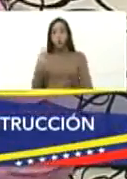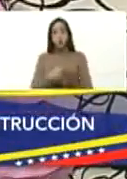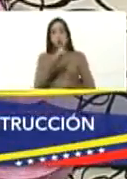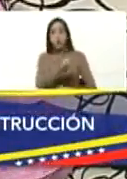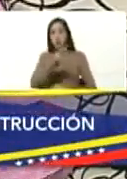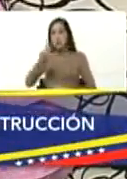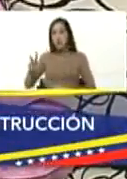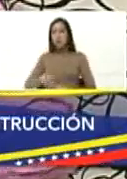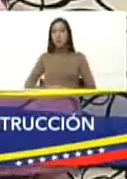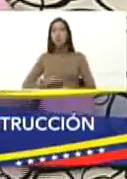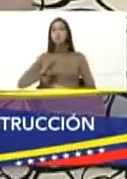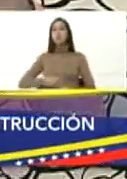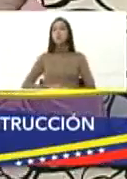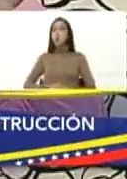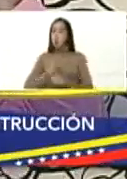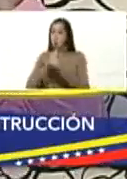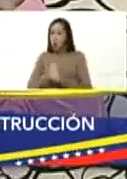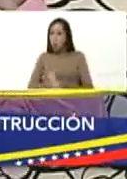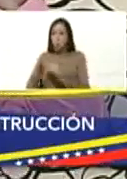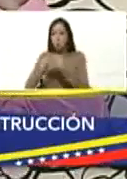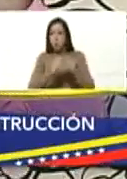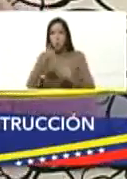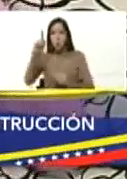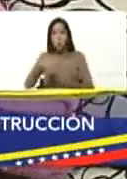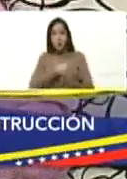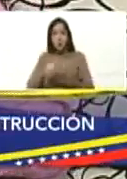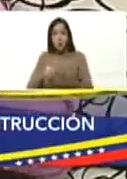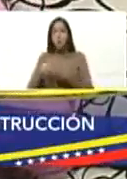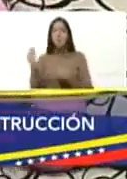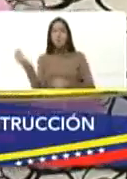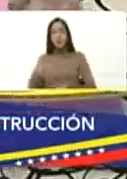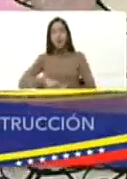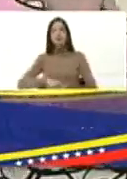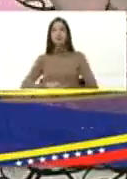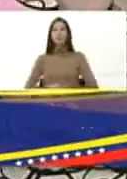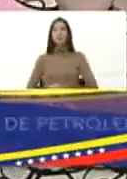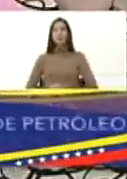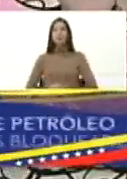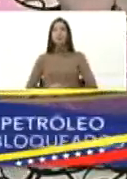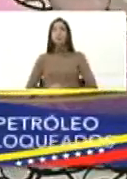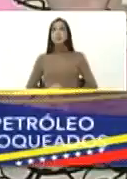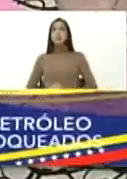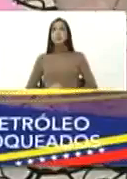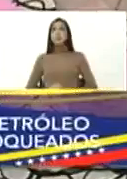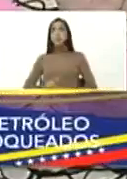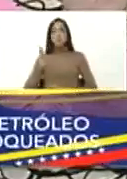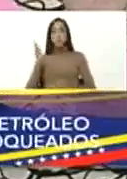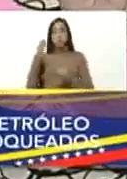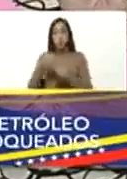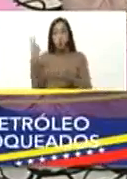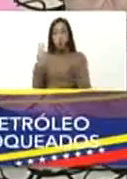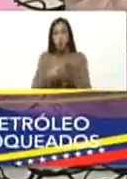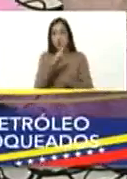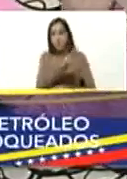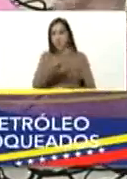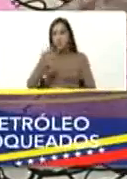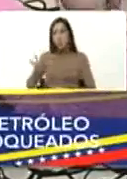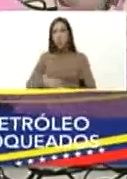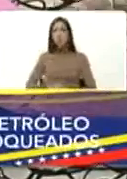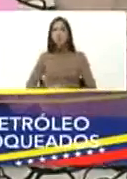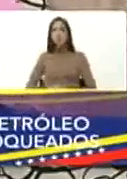2023, aspiro a construir 1 millón de viviendas. Amén. Y ya estaríamos cerca en el 2024